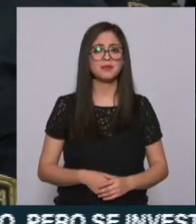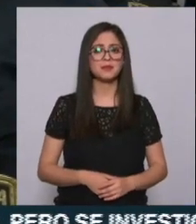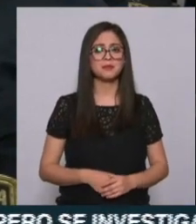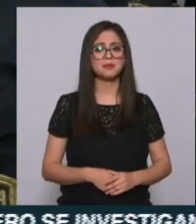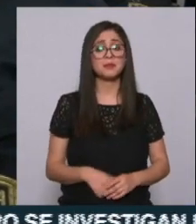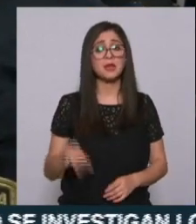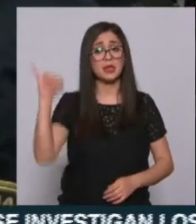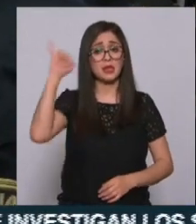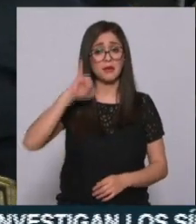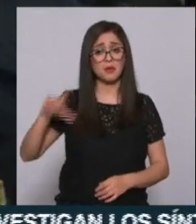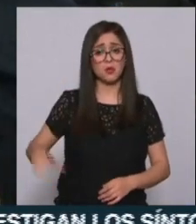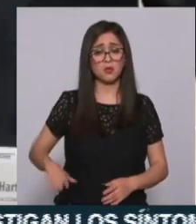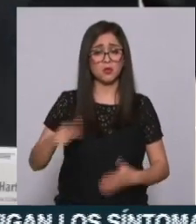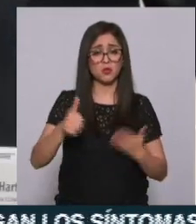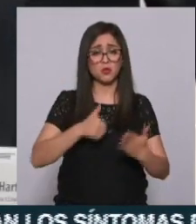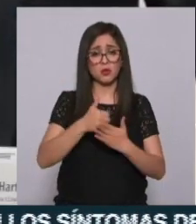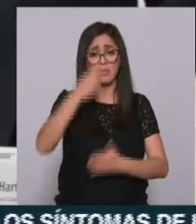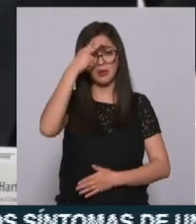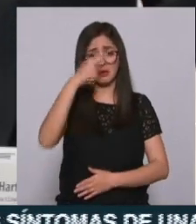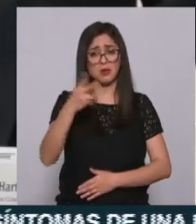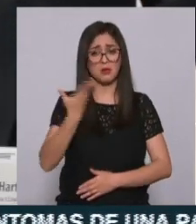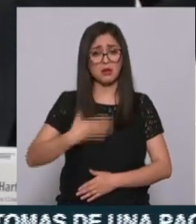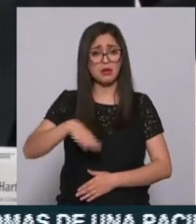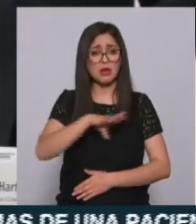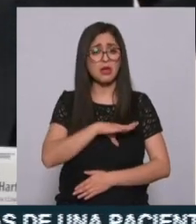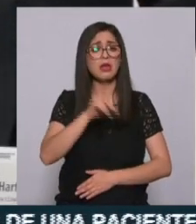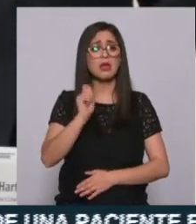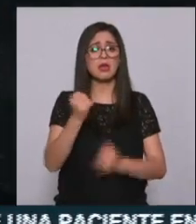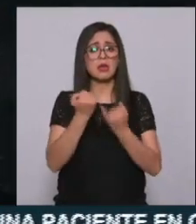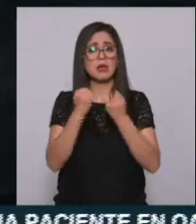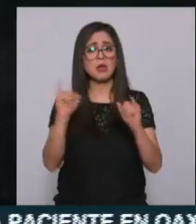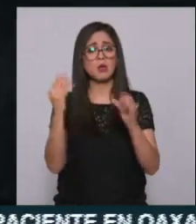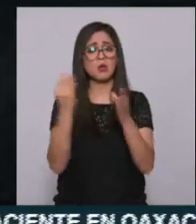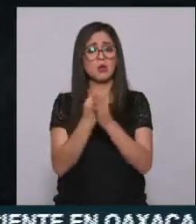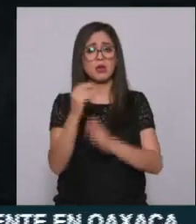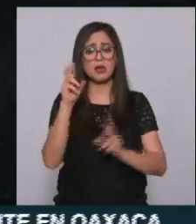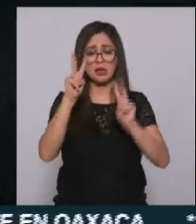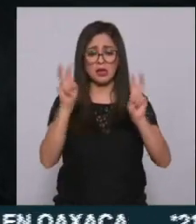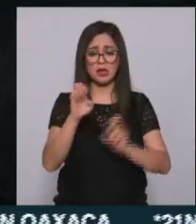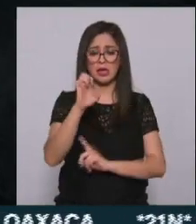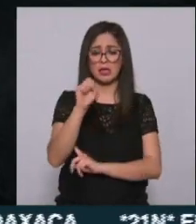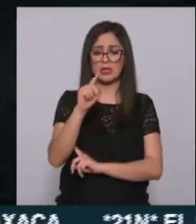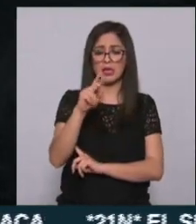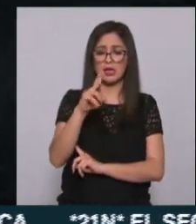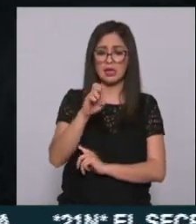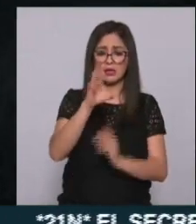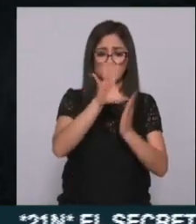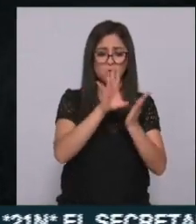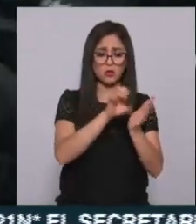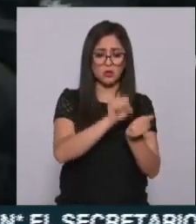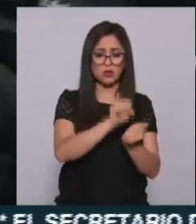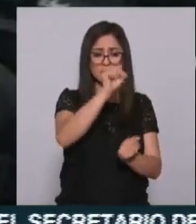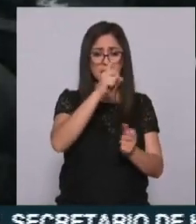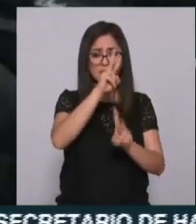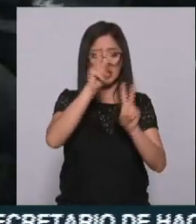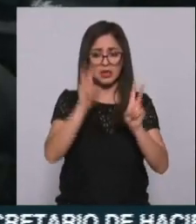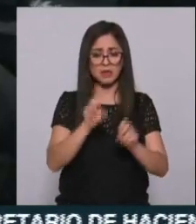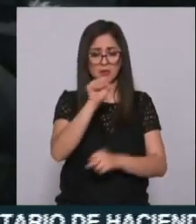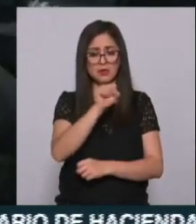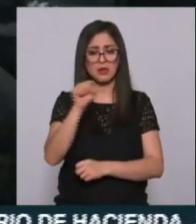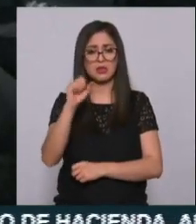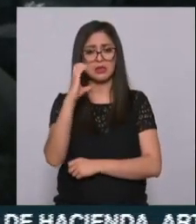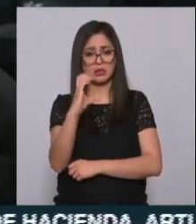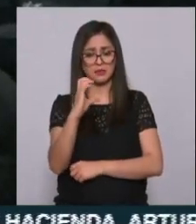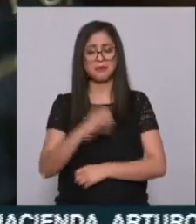La jefa de gobierno de la Ciudad de México, Claudia Sheinbaum, inauguró el curso Estándares Constitucionales en Materia de Seguridad Pública. Durante